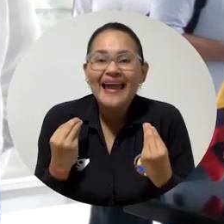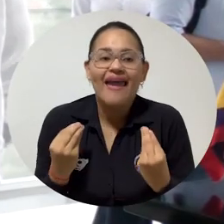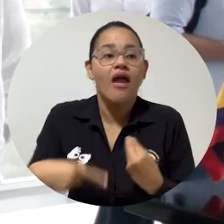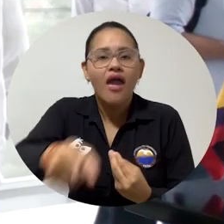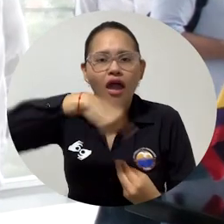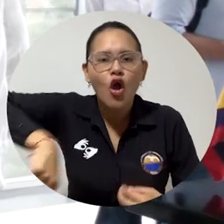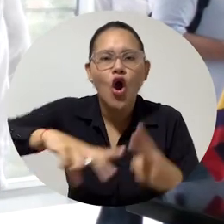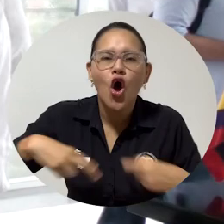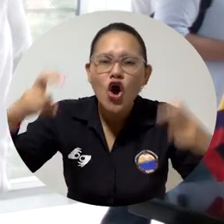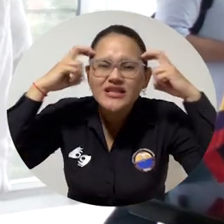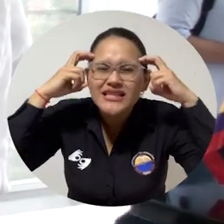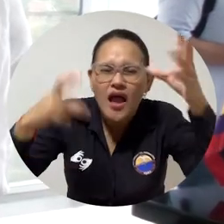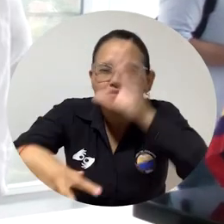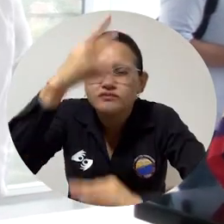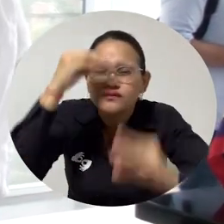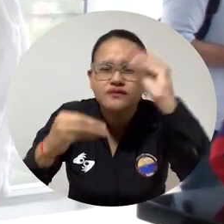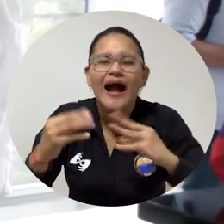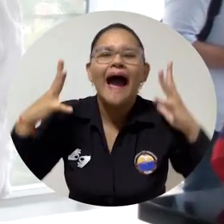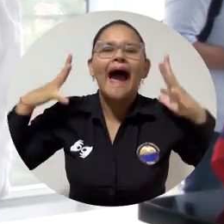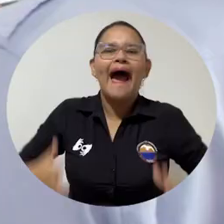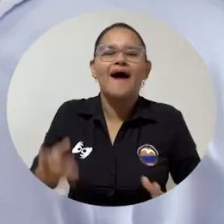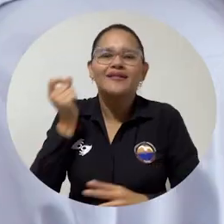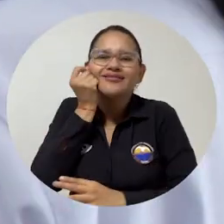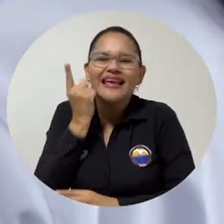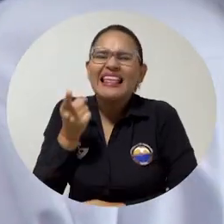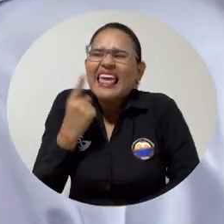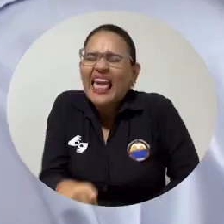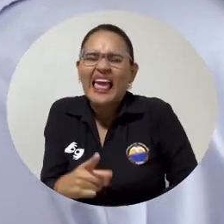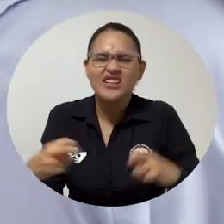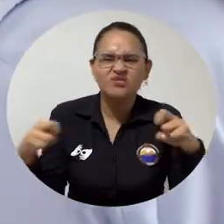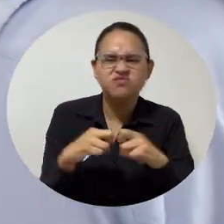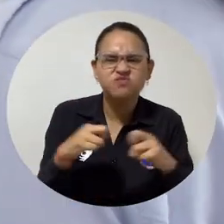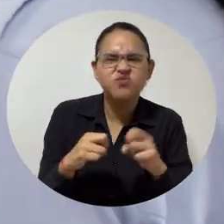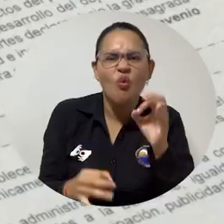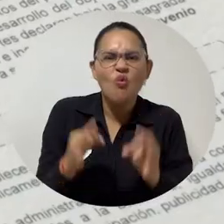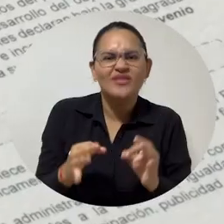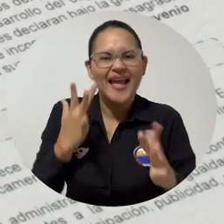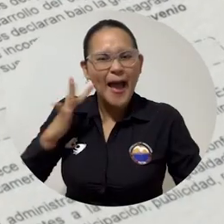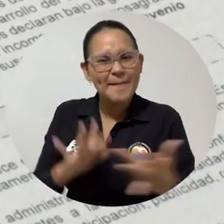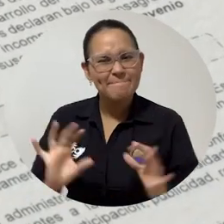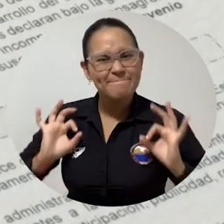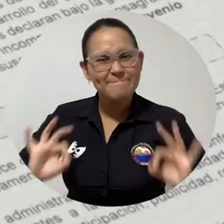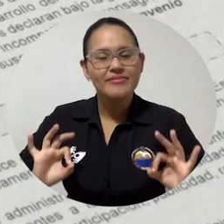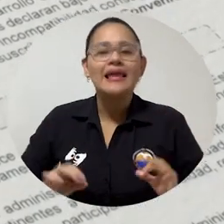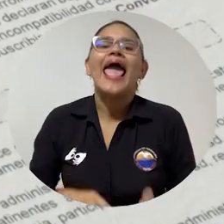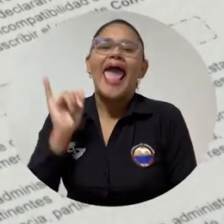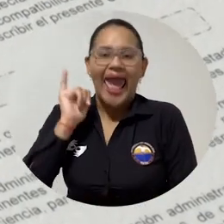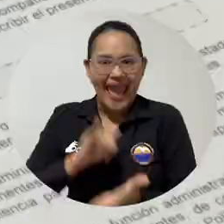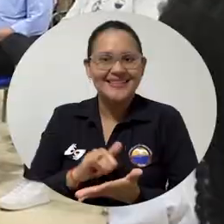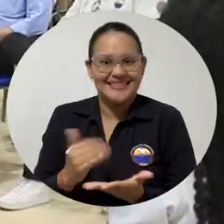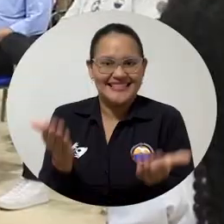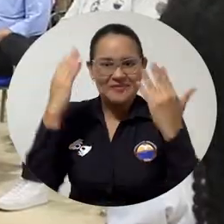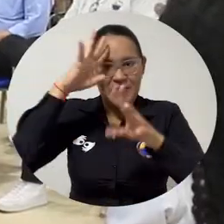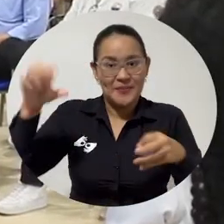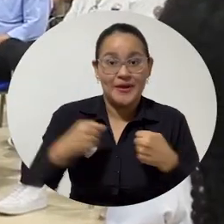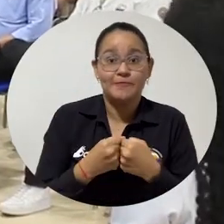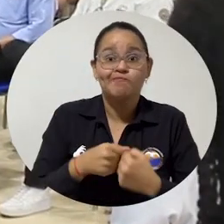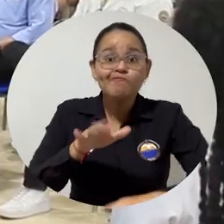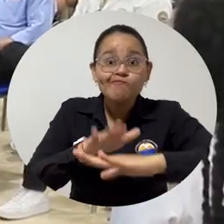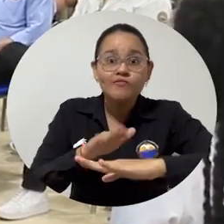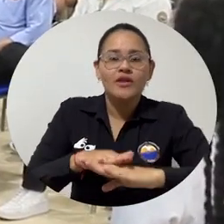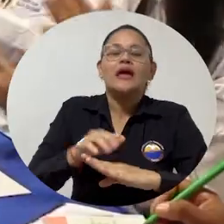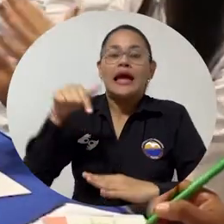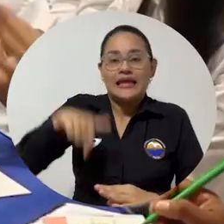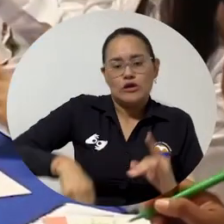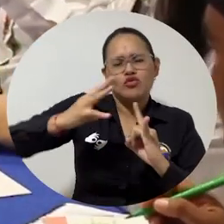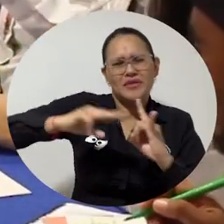para que eso precisamente sea lo que apalanque la transición energética justa. Este convenio materializa esa necesidad. Desde